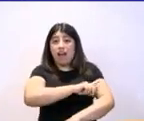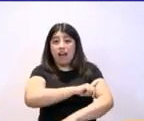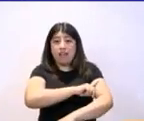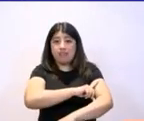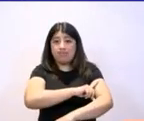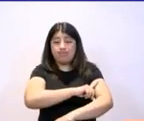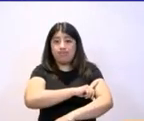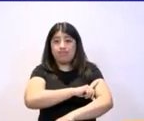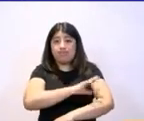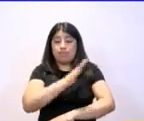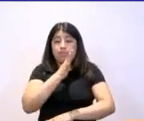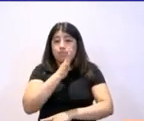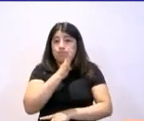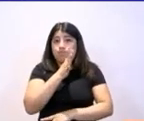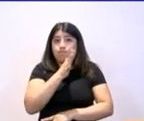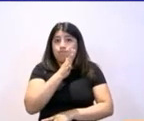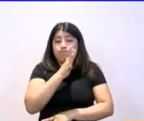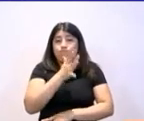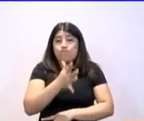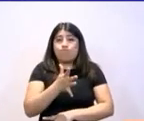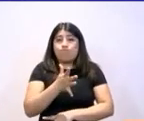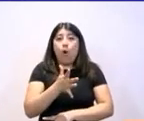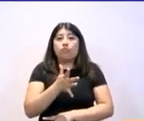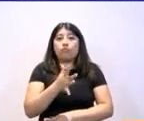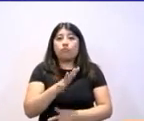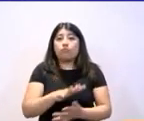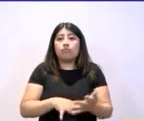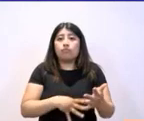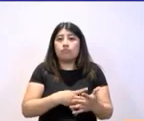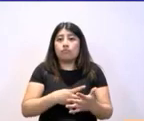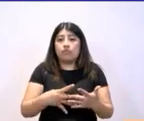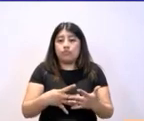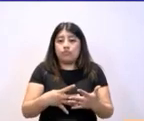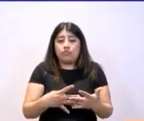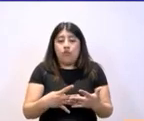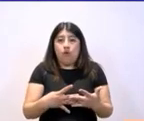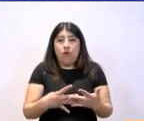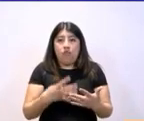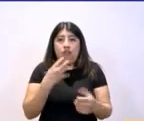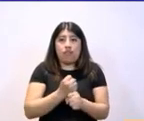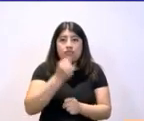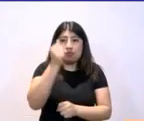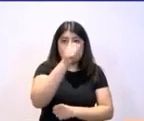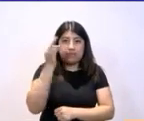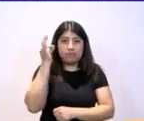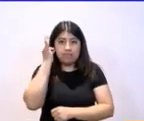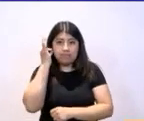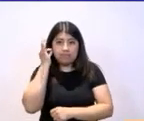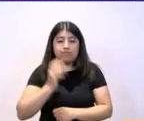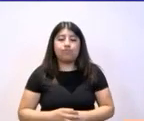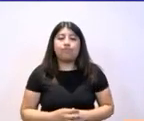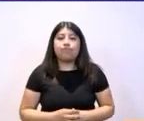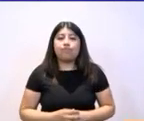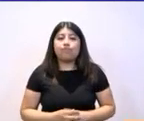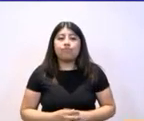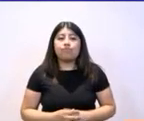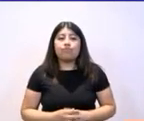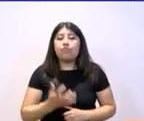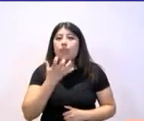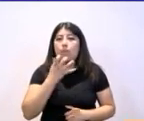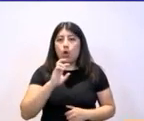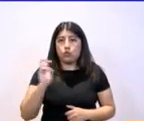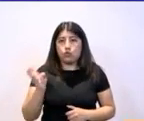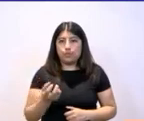luego, lo que debe exigirse de un trabajador, de una trabajadora. Voy a poner otro ejemplo.